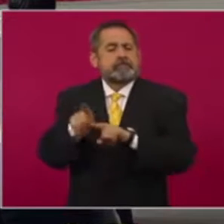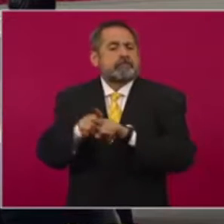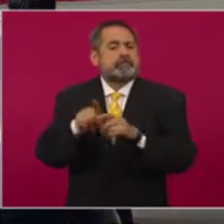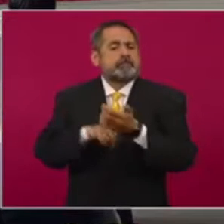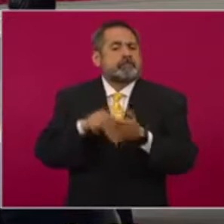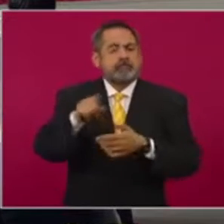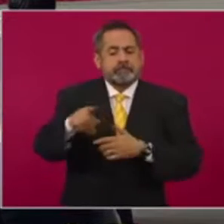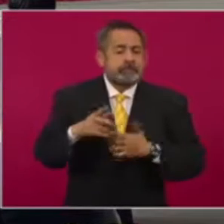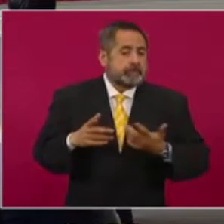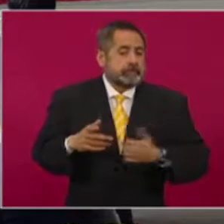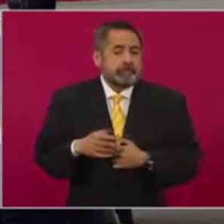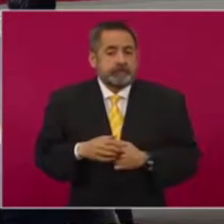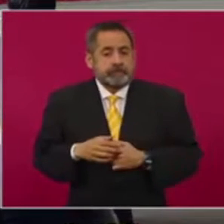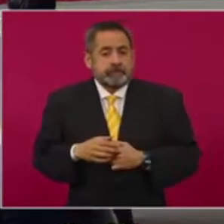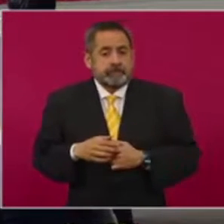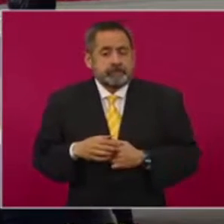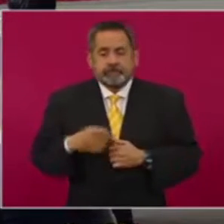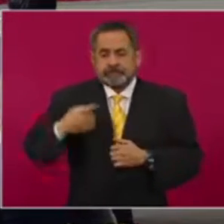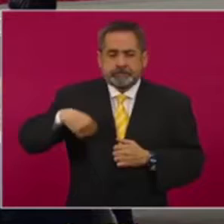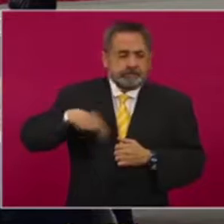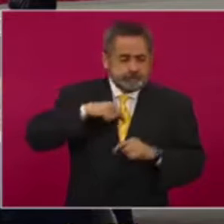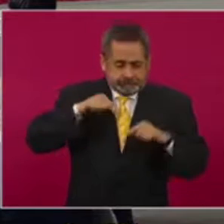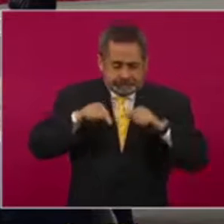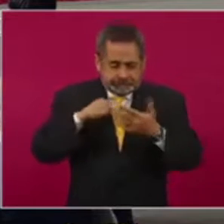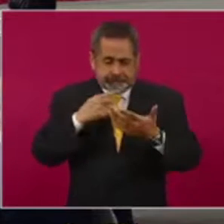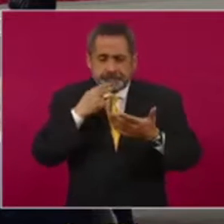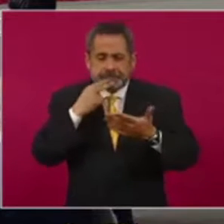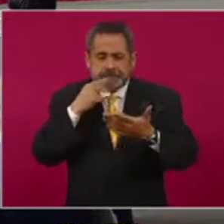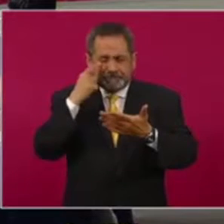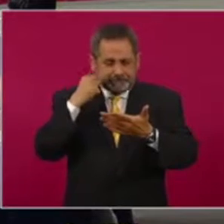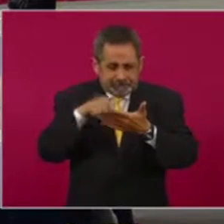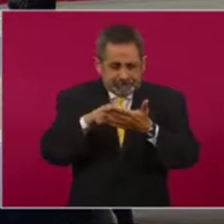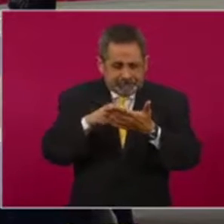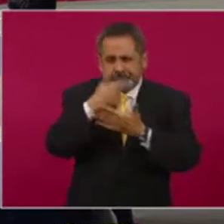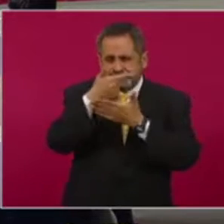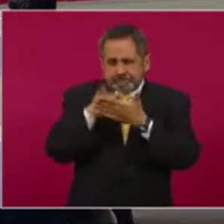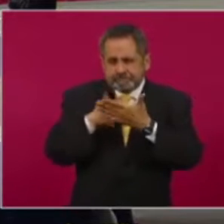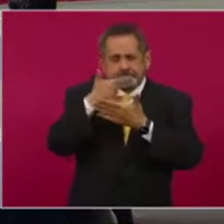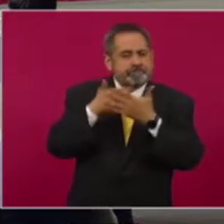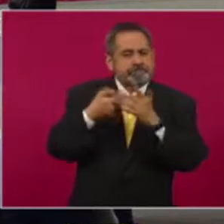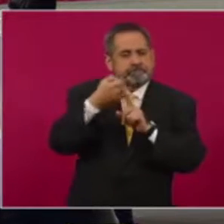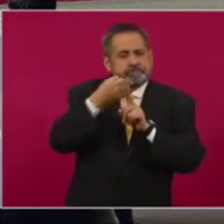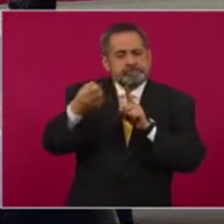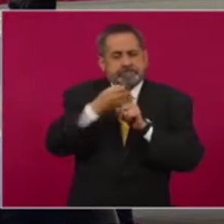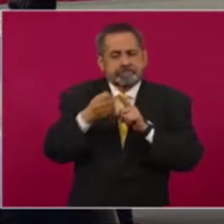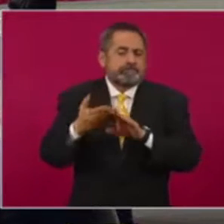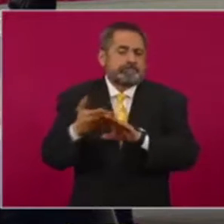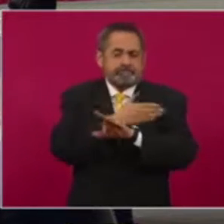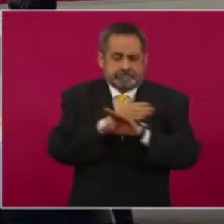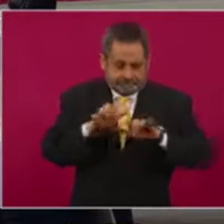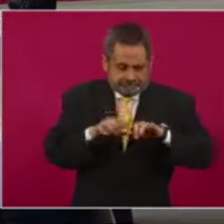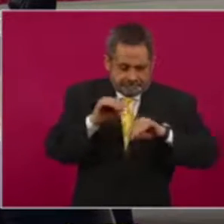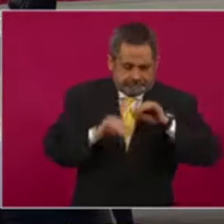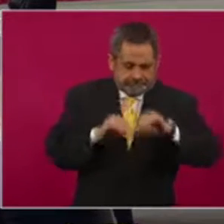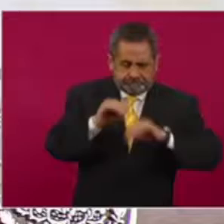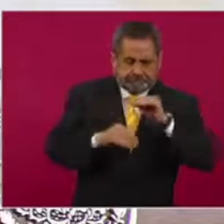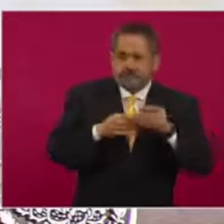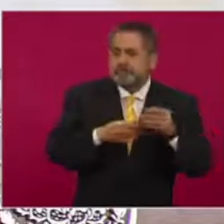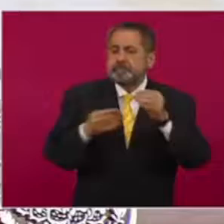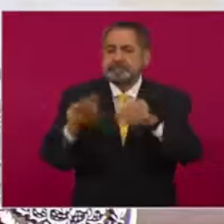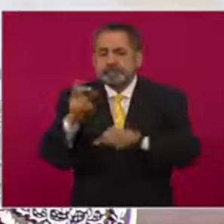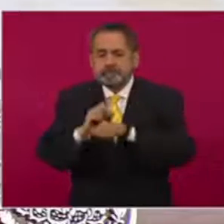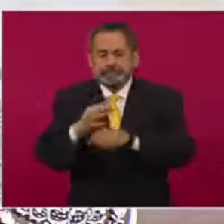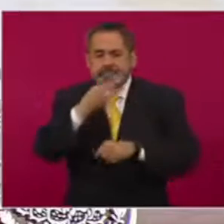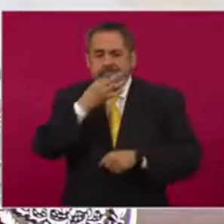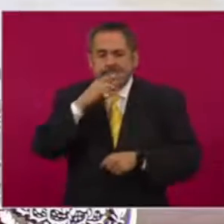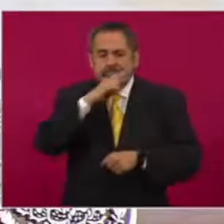que estamos precisamente en los centros nos ayuda mucho a que ya lo lleven rellenado para que no se tarde mucho ese